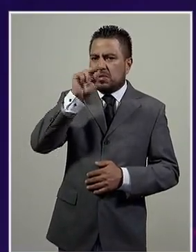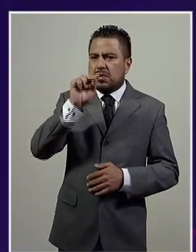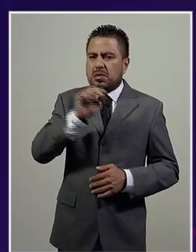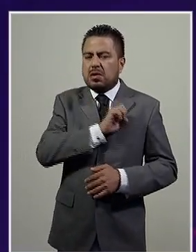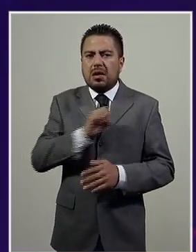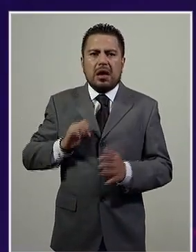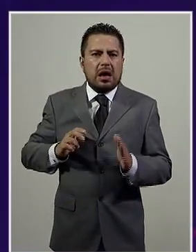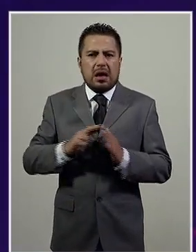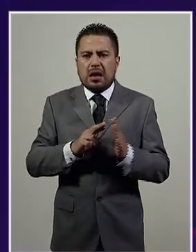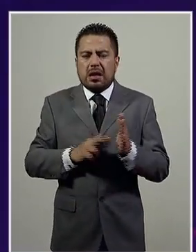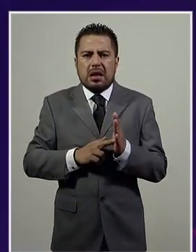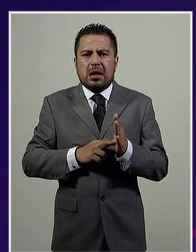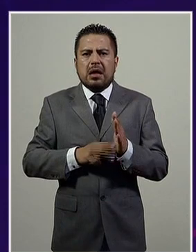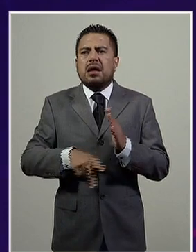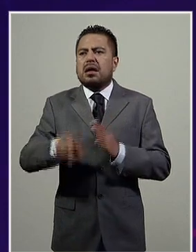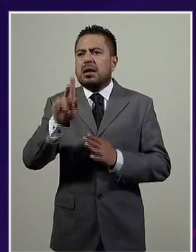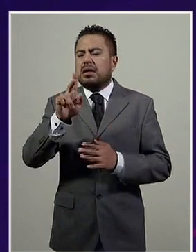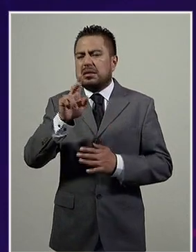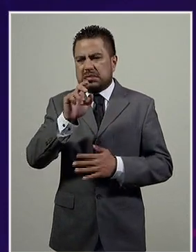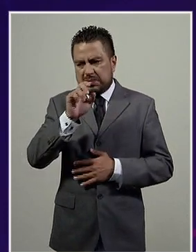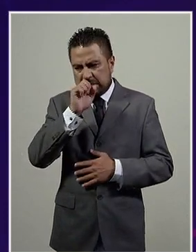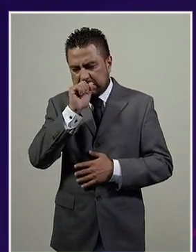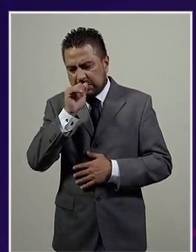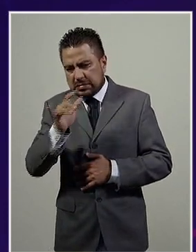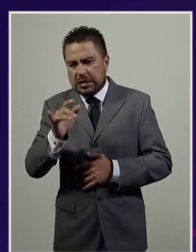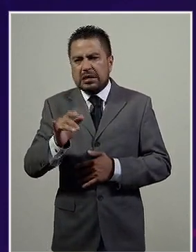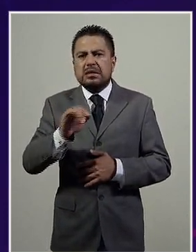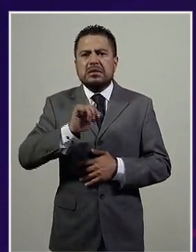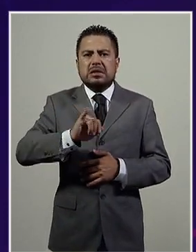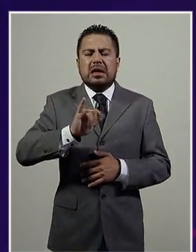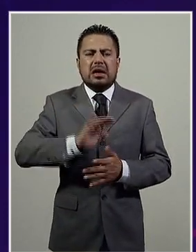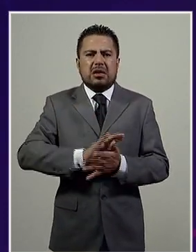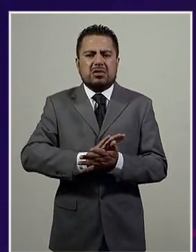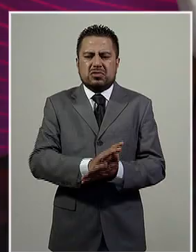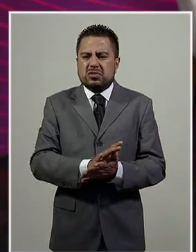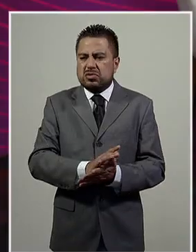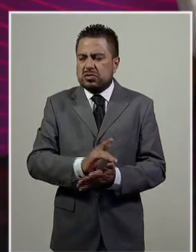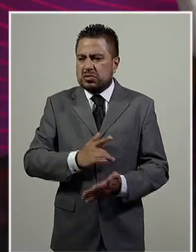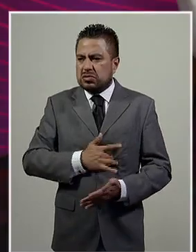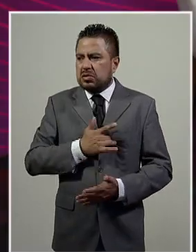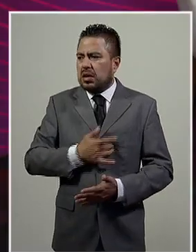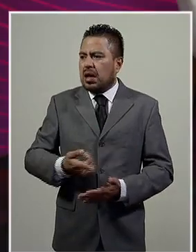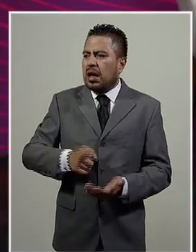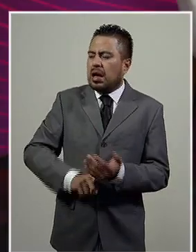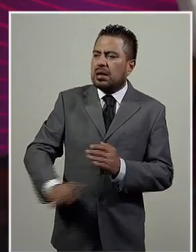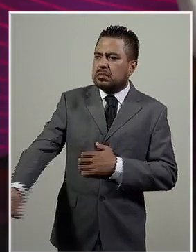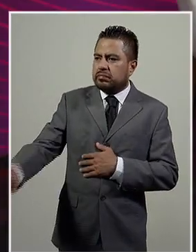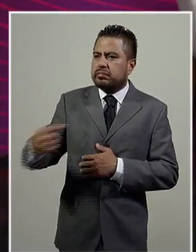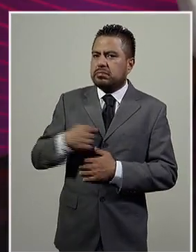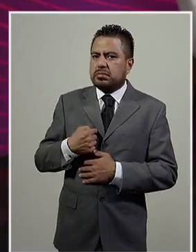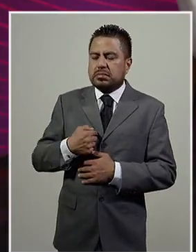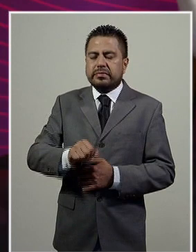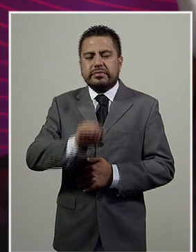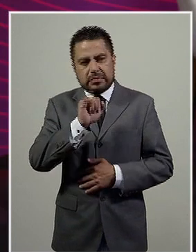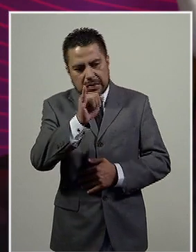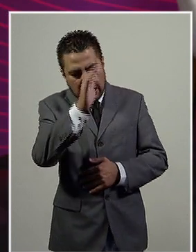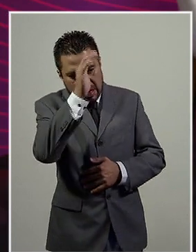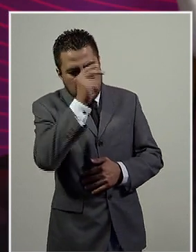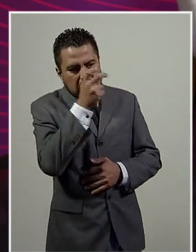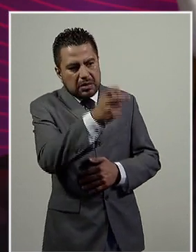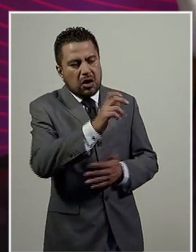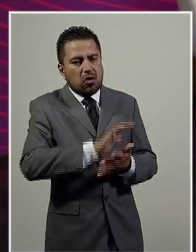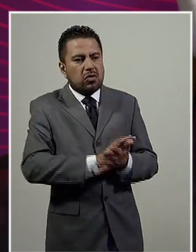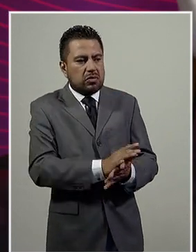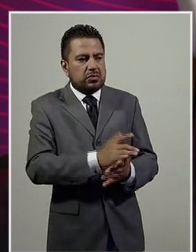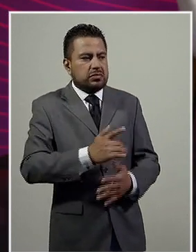una regla, es una resistencia a sufrir una humillación. Correcto, es una humillación, sí. Eso